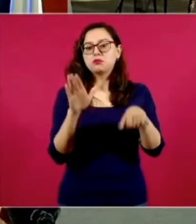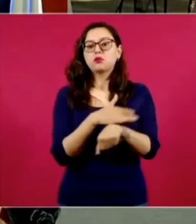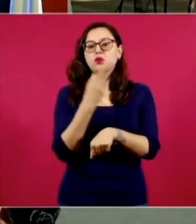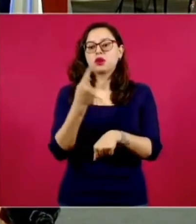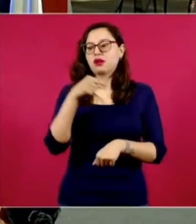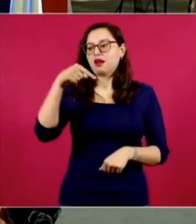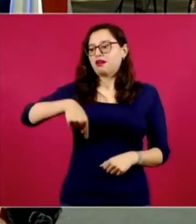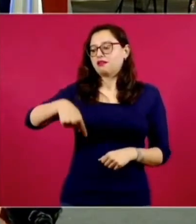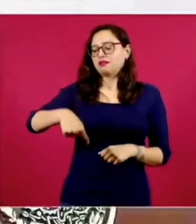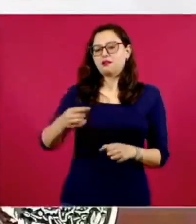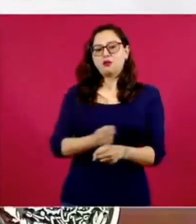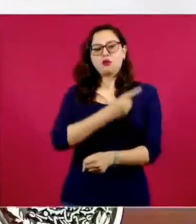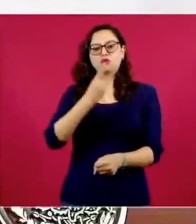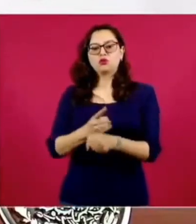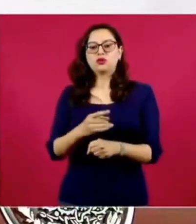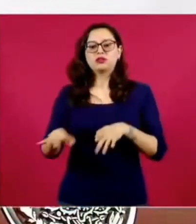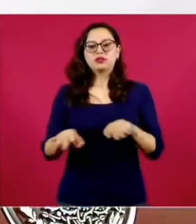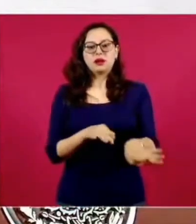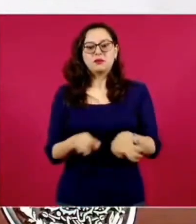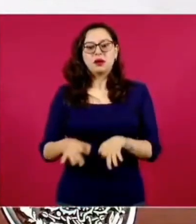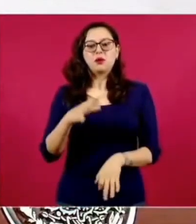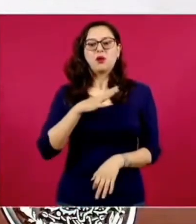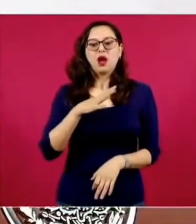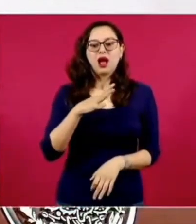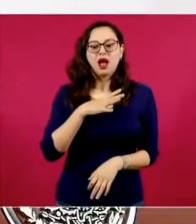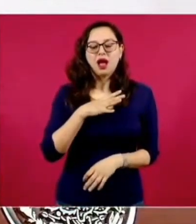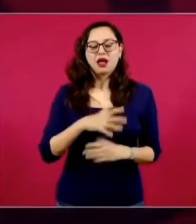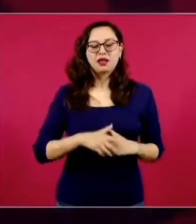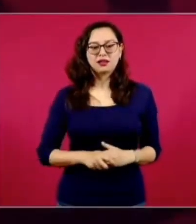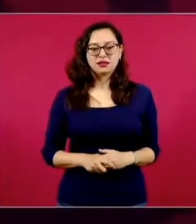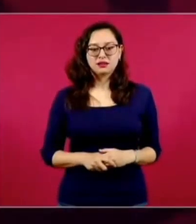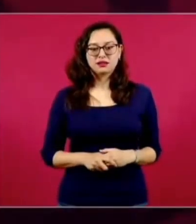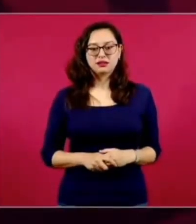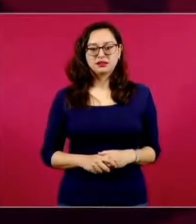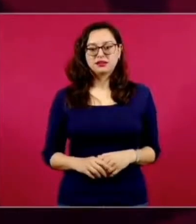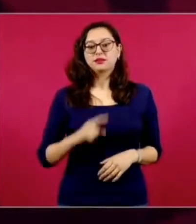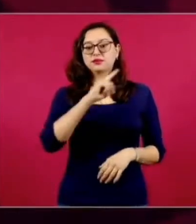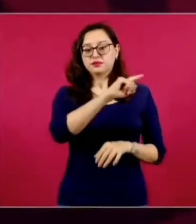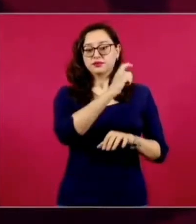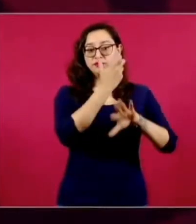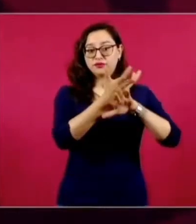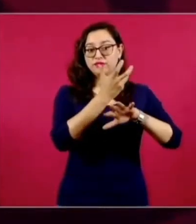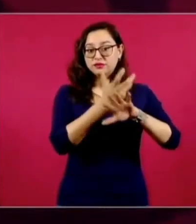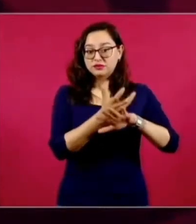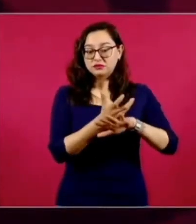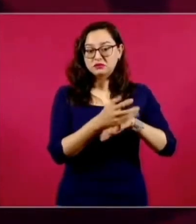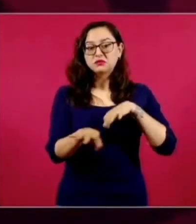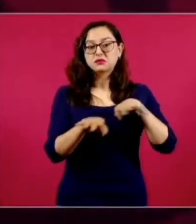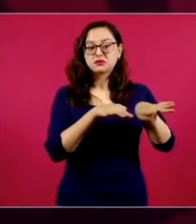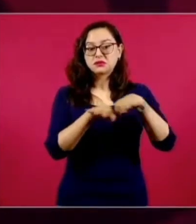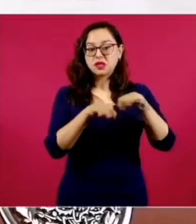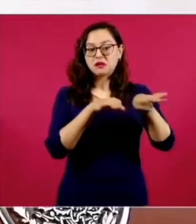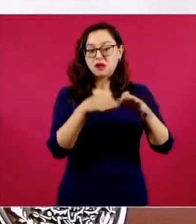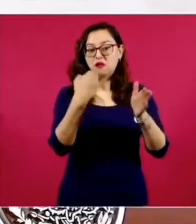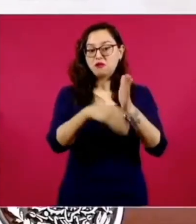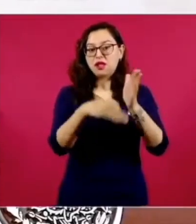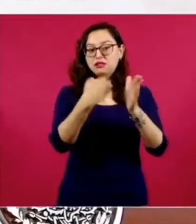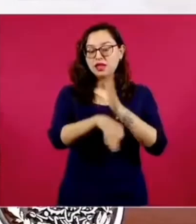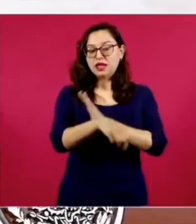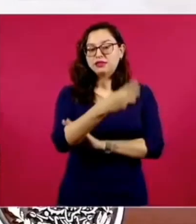Les hablaba yo de que Estados Unidos tiene una tasa de desempleo de